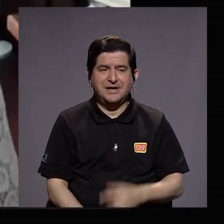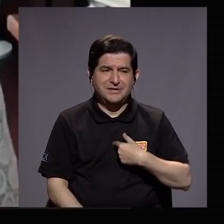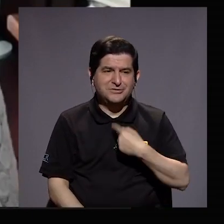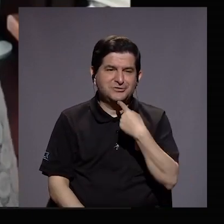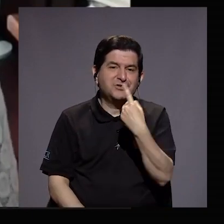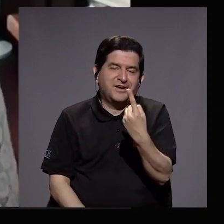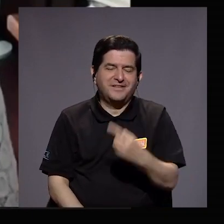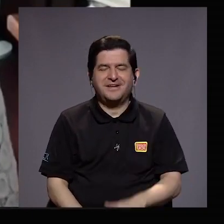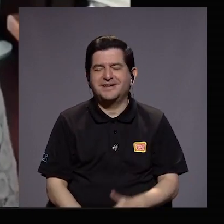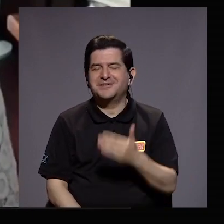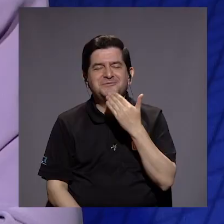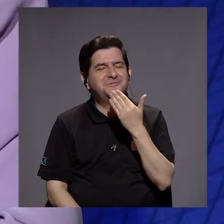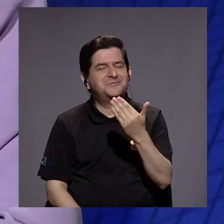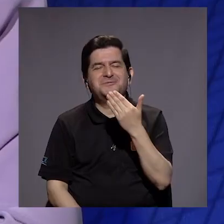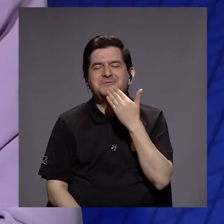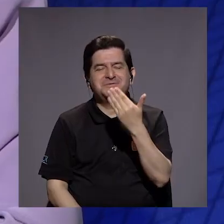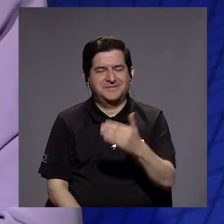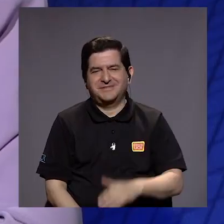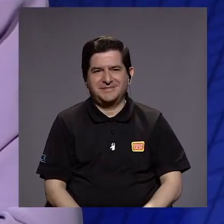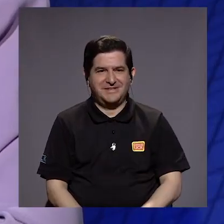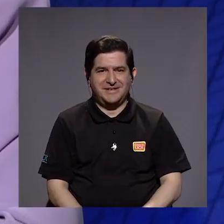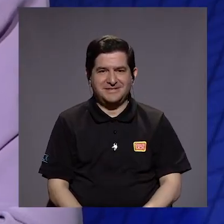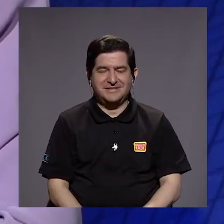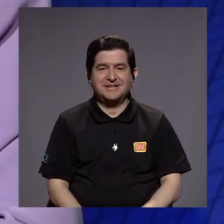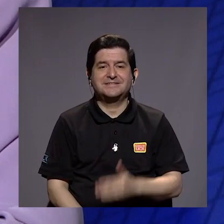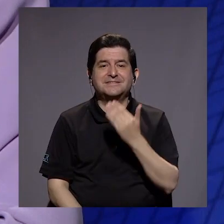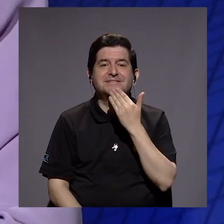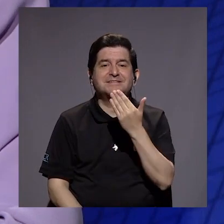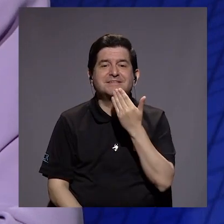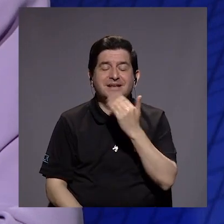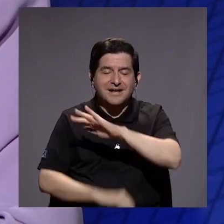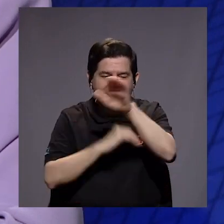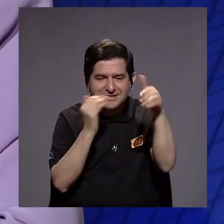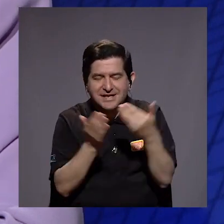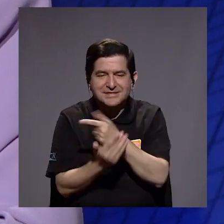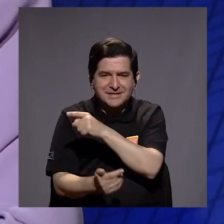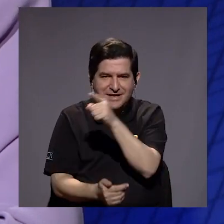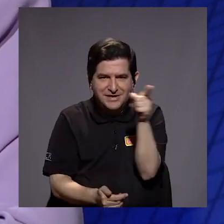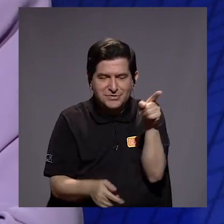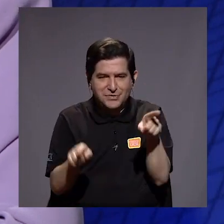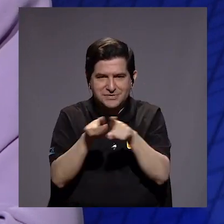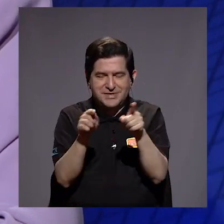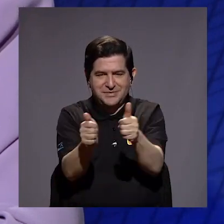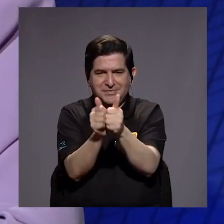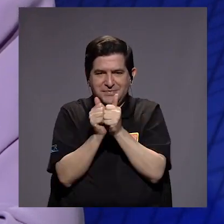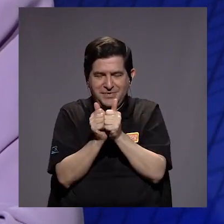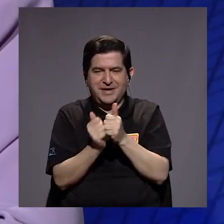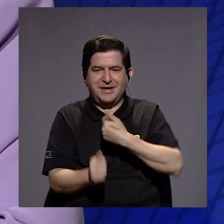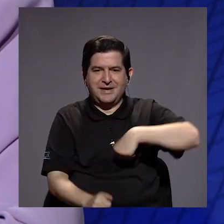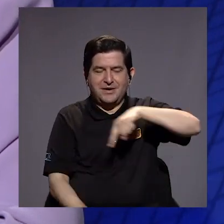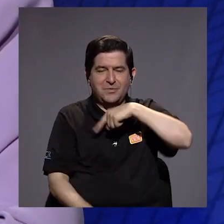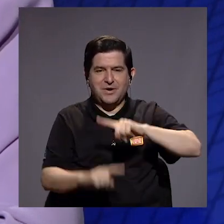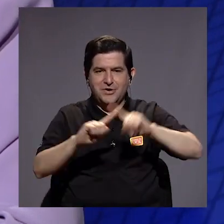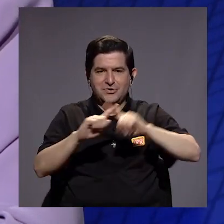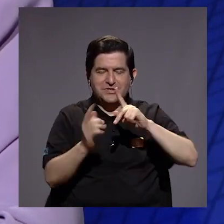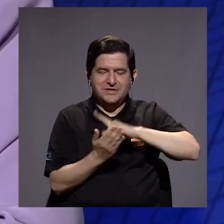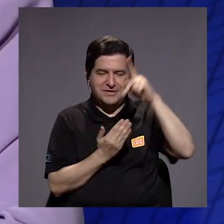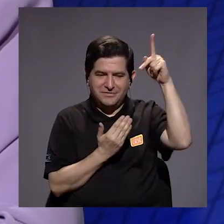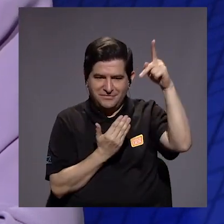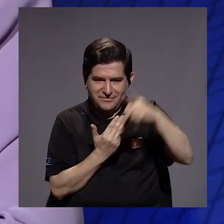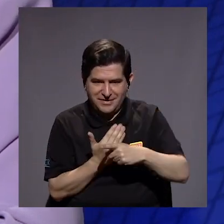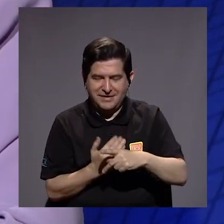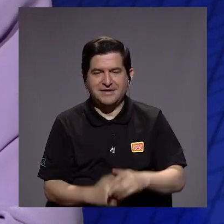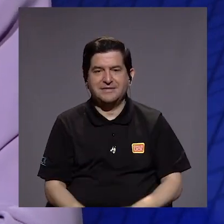lo que diría. Muchísimas gracias, doña Dora, y muchísimas gracias a todos ustedes por acompañarnos en esta serie